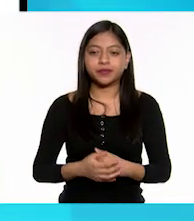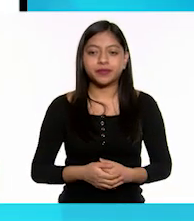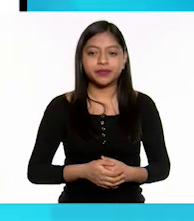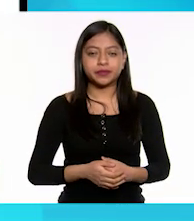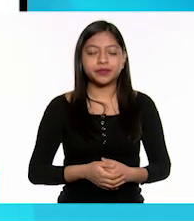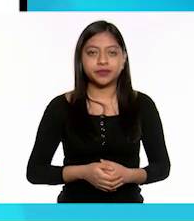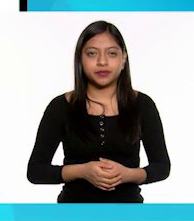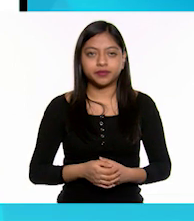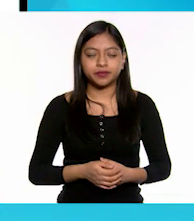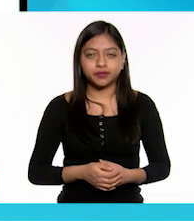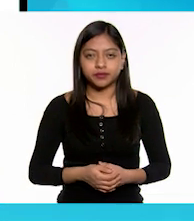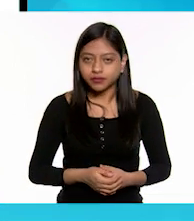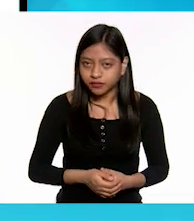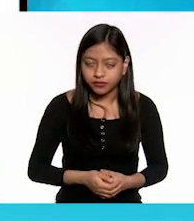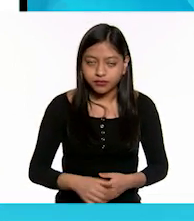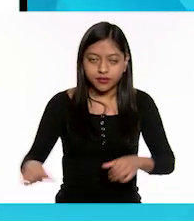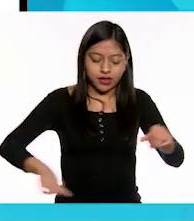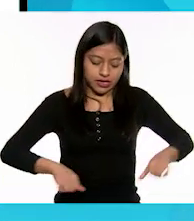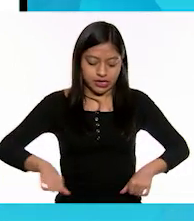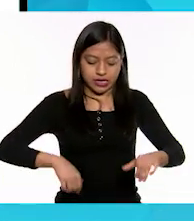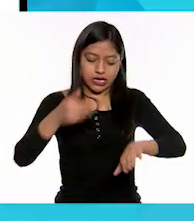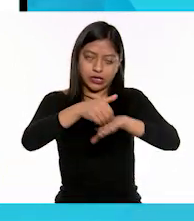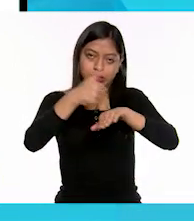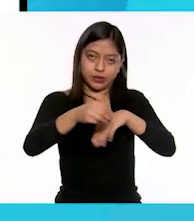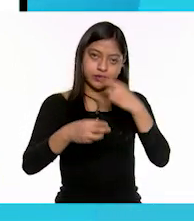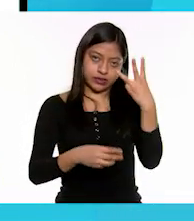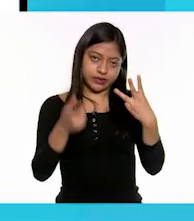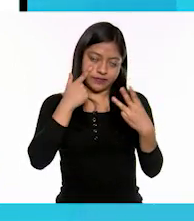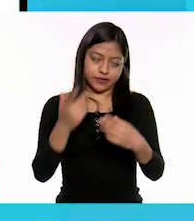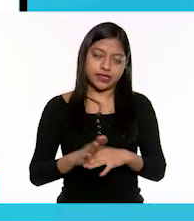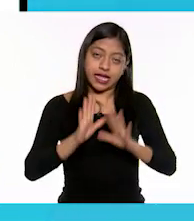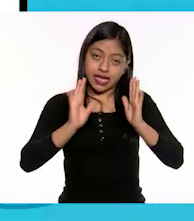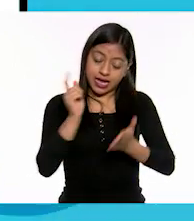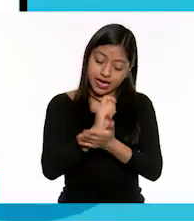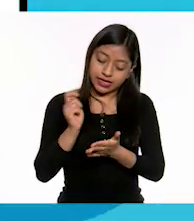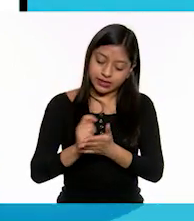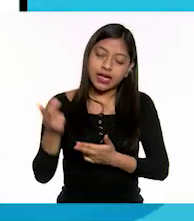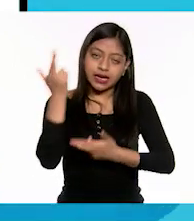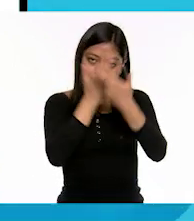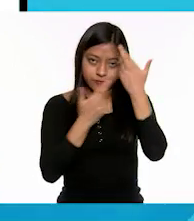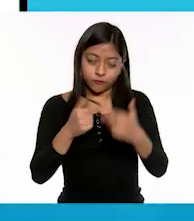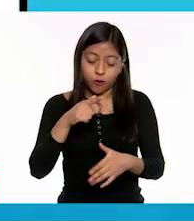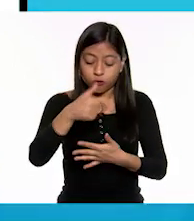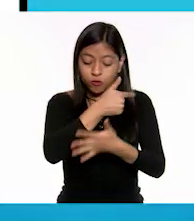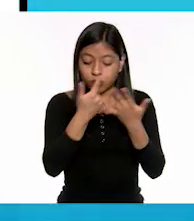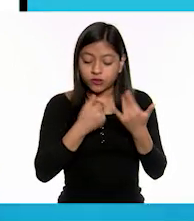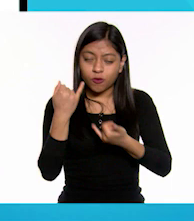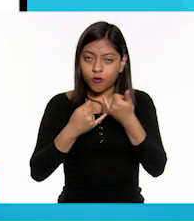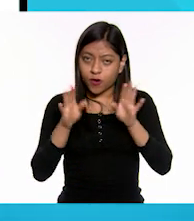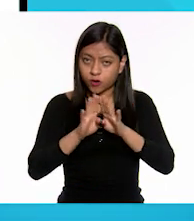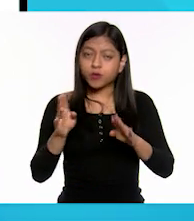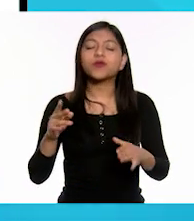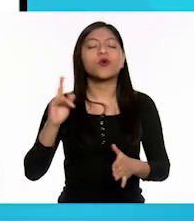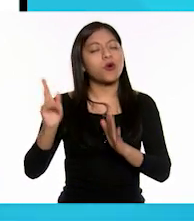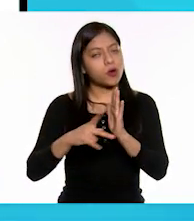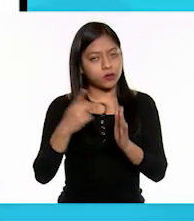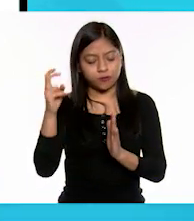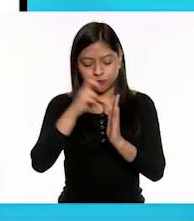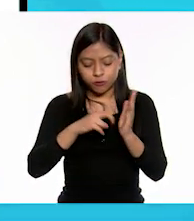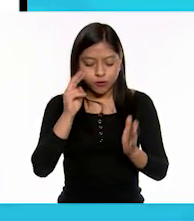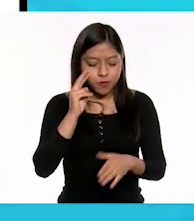revisión dice actividad 3 revisamos el texto revisa las instrucciones del juego tradicional que